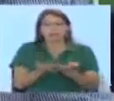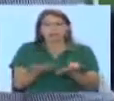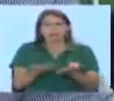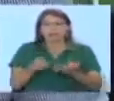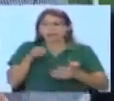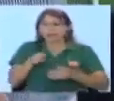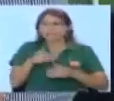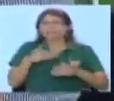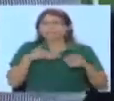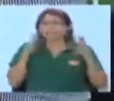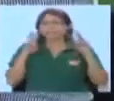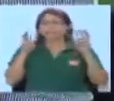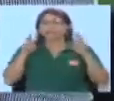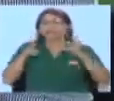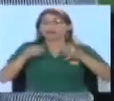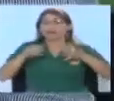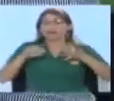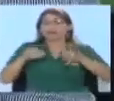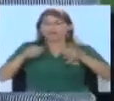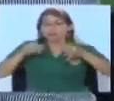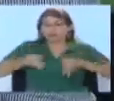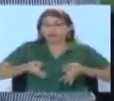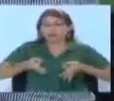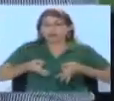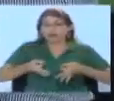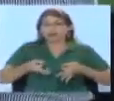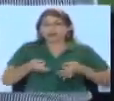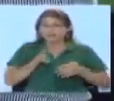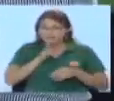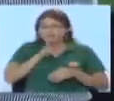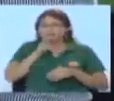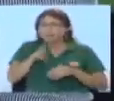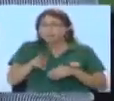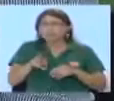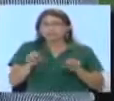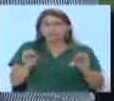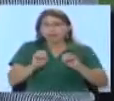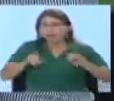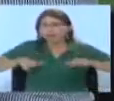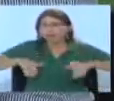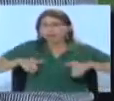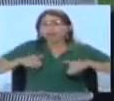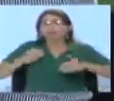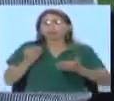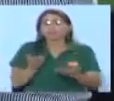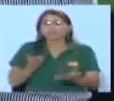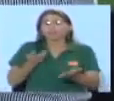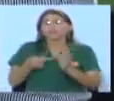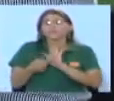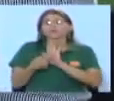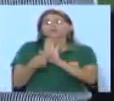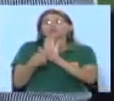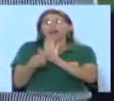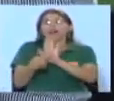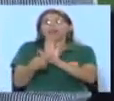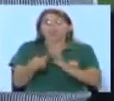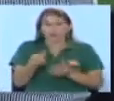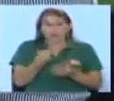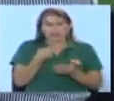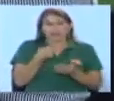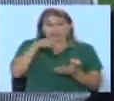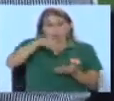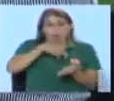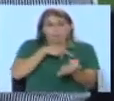estrictamente formal. No nos están demostrando que lo que yo tengo hoy en tarifa plana, con